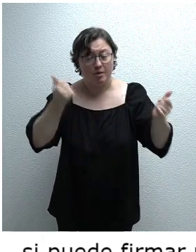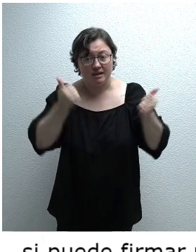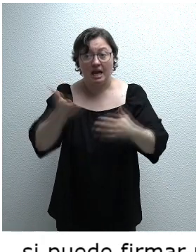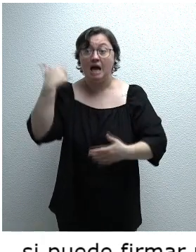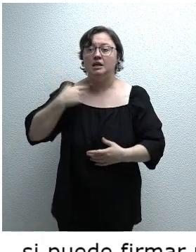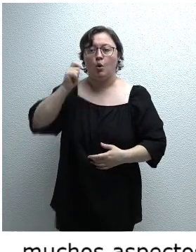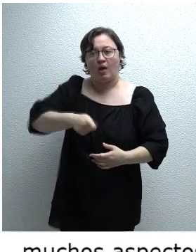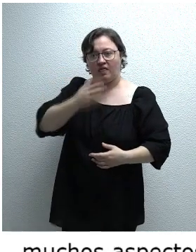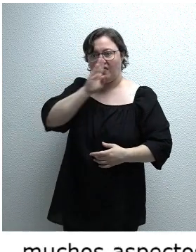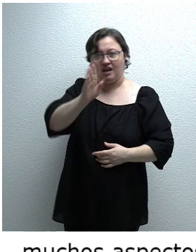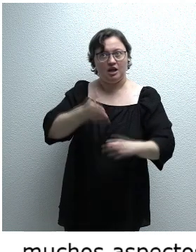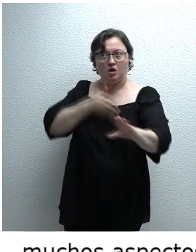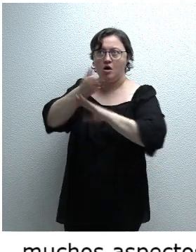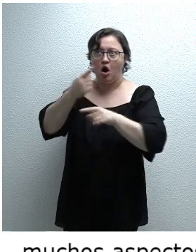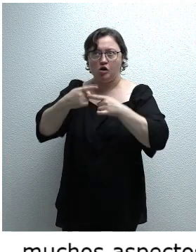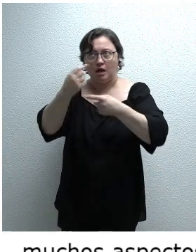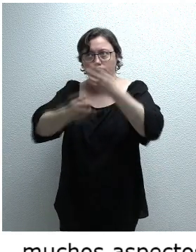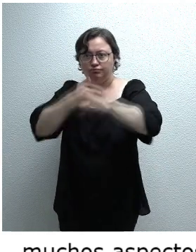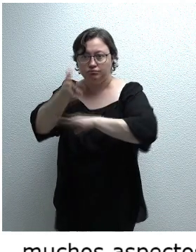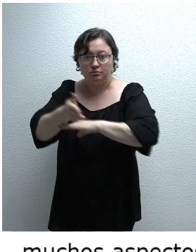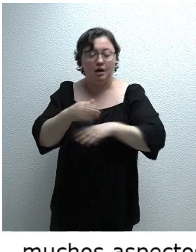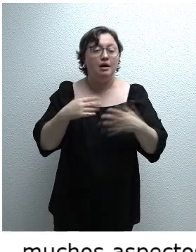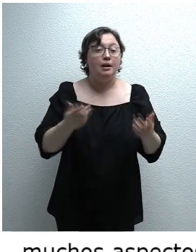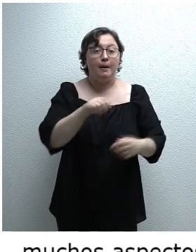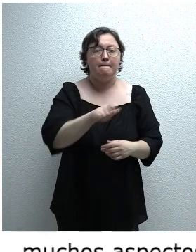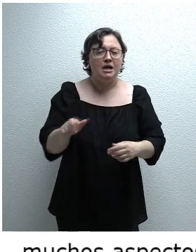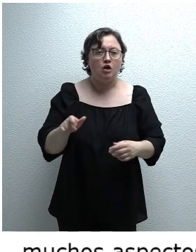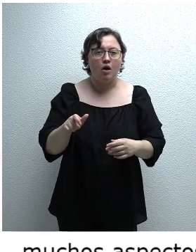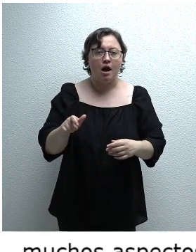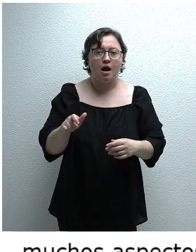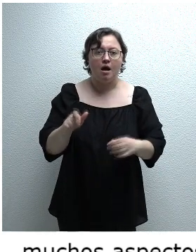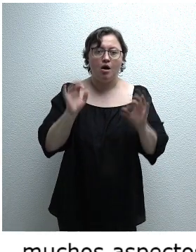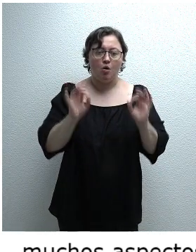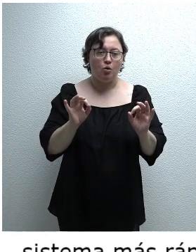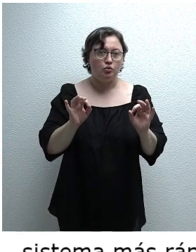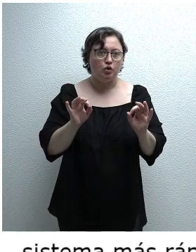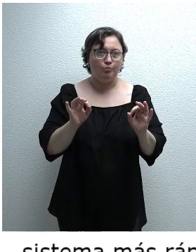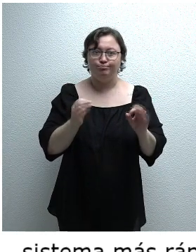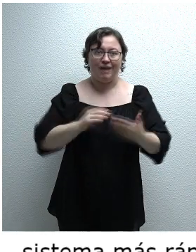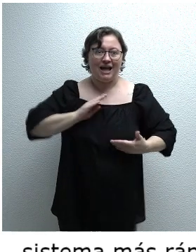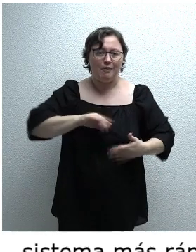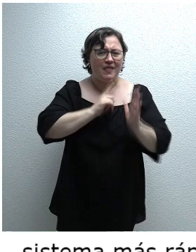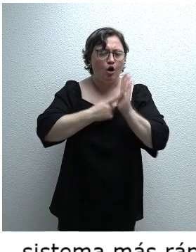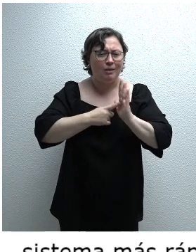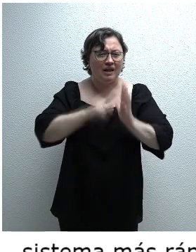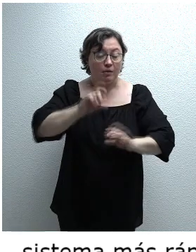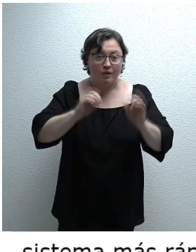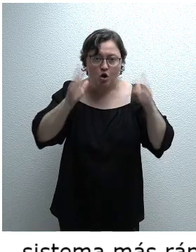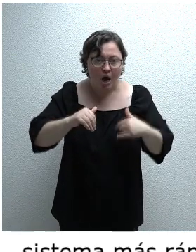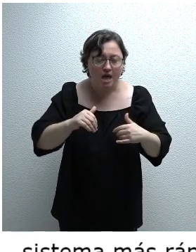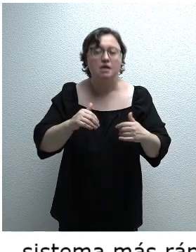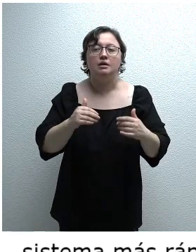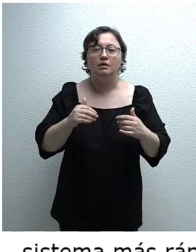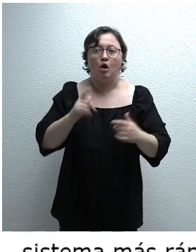ir al juez para todo este tipo de cosas, cuando una persona no se regía 100% por sí